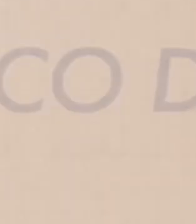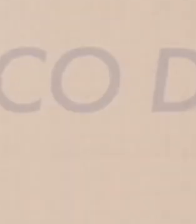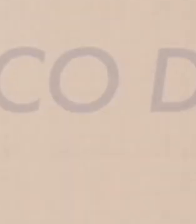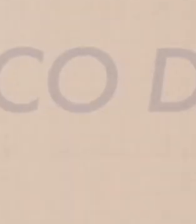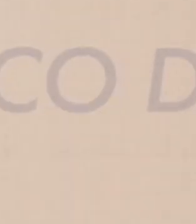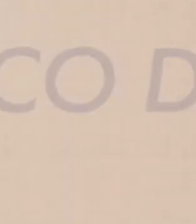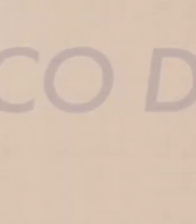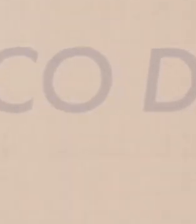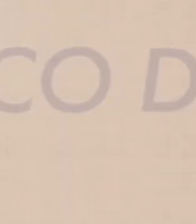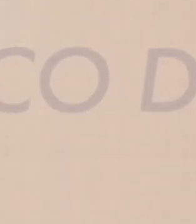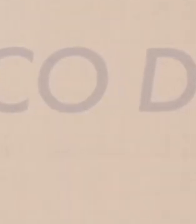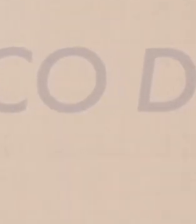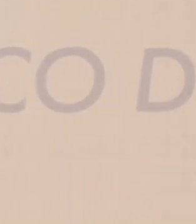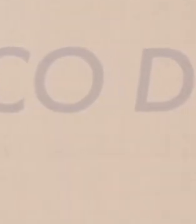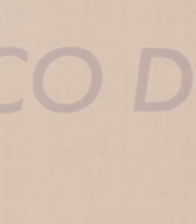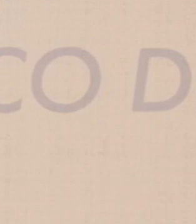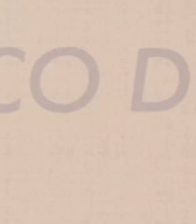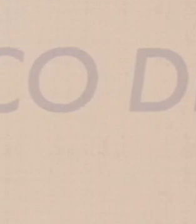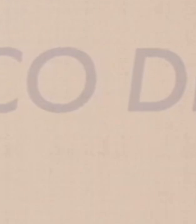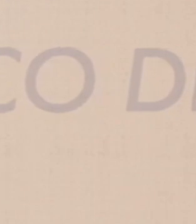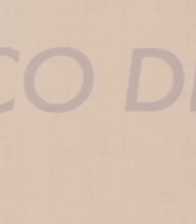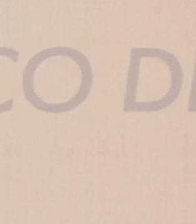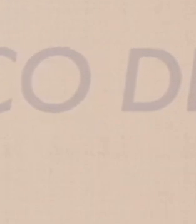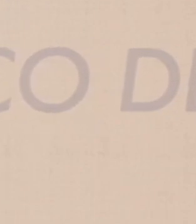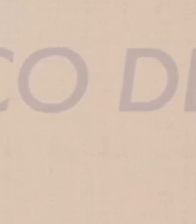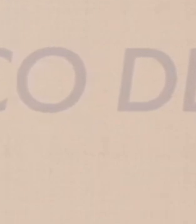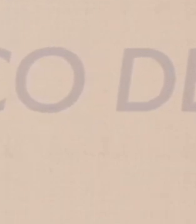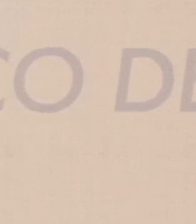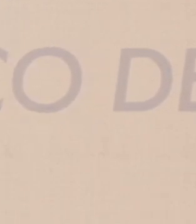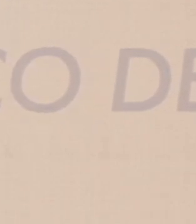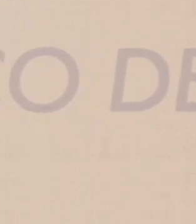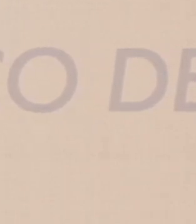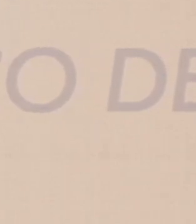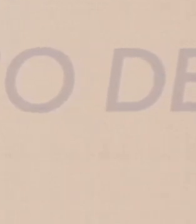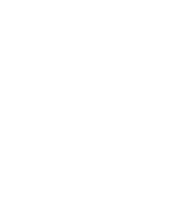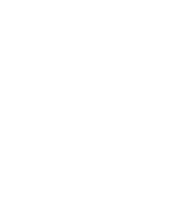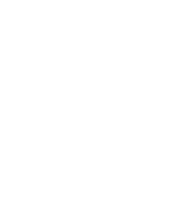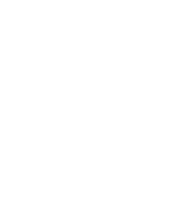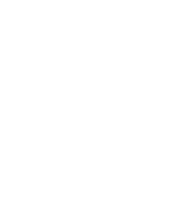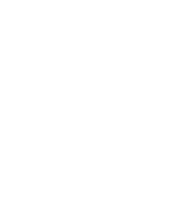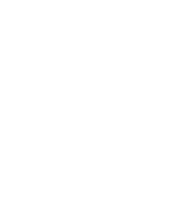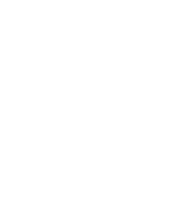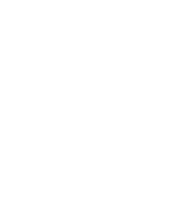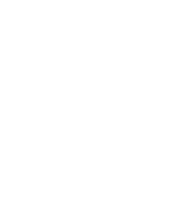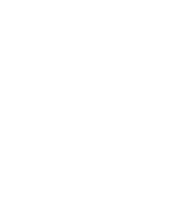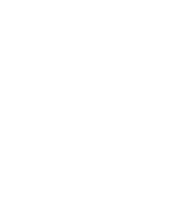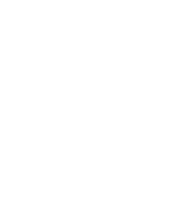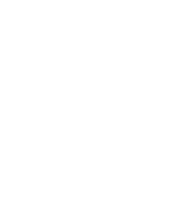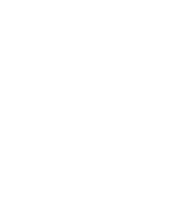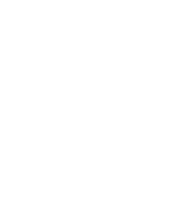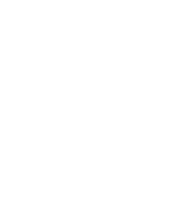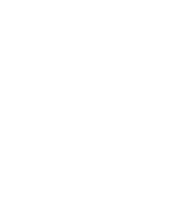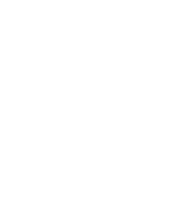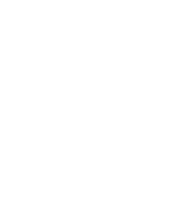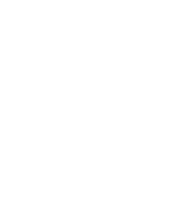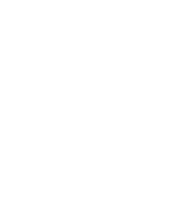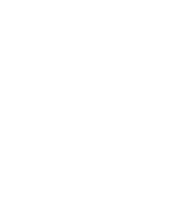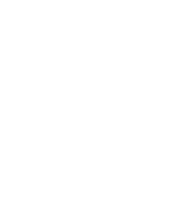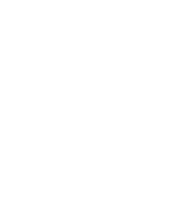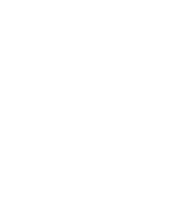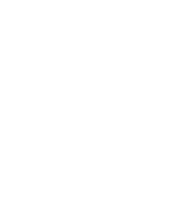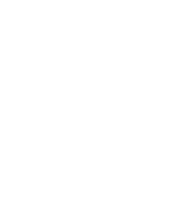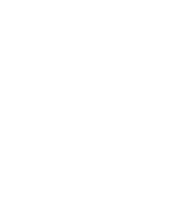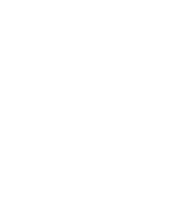El Banco de Costa Rica agregó a su catálogo de productos BCR Educación. Esta nueva opción crediticia está dirigida a